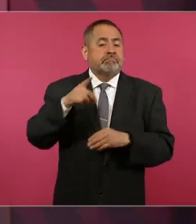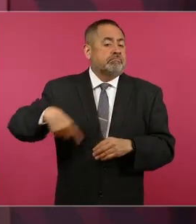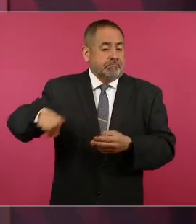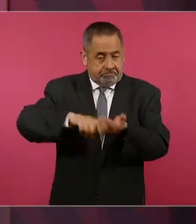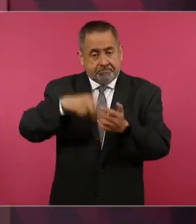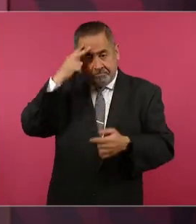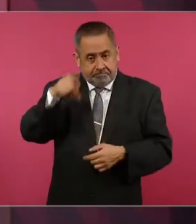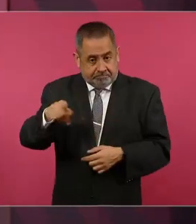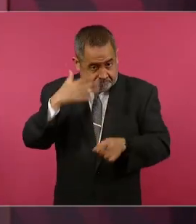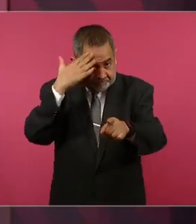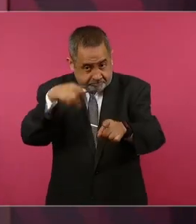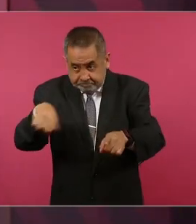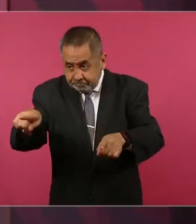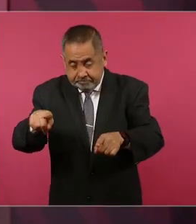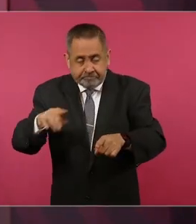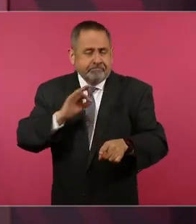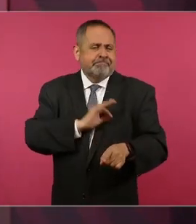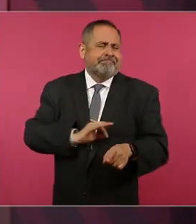¿sabían eso?